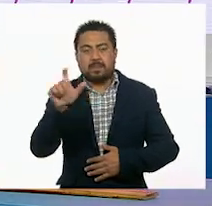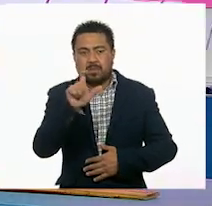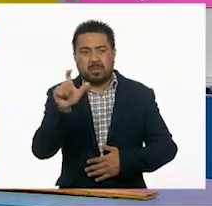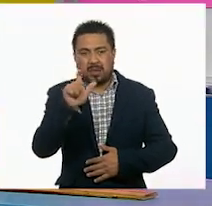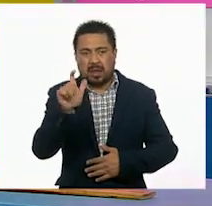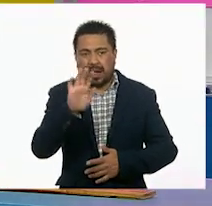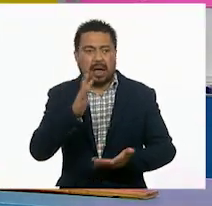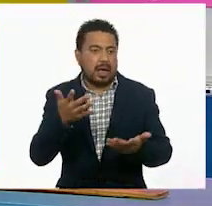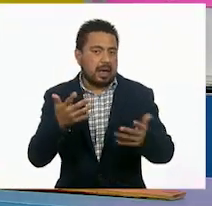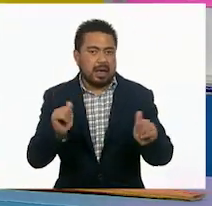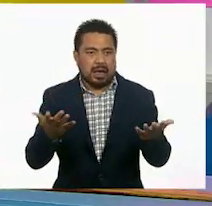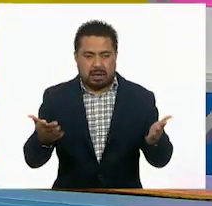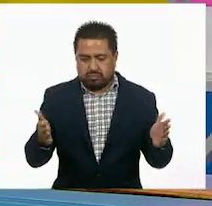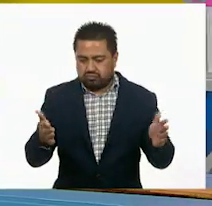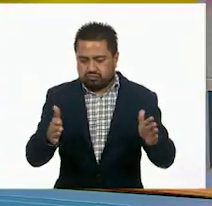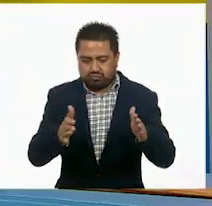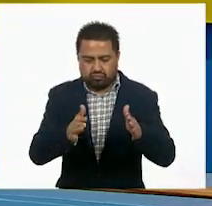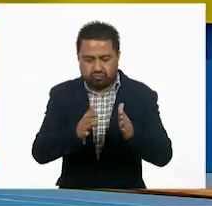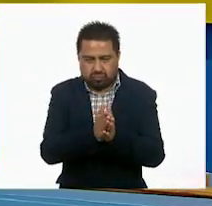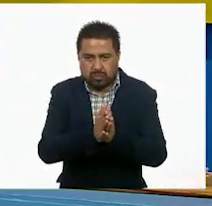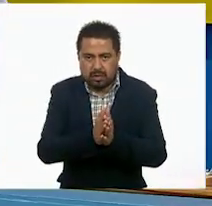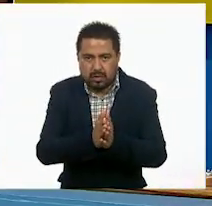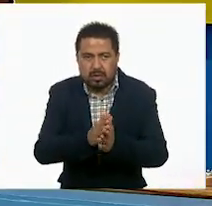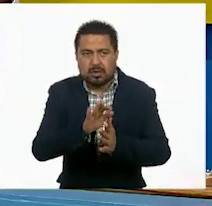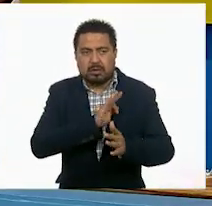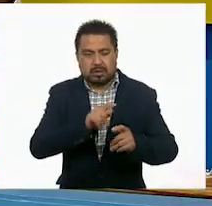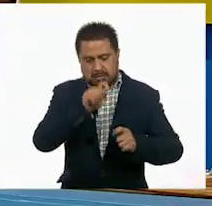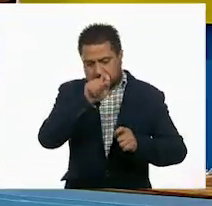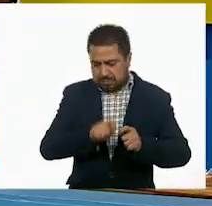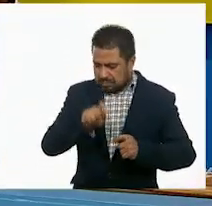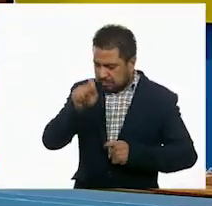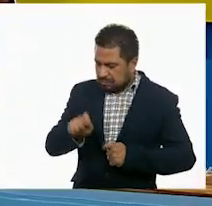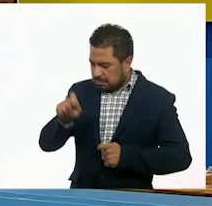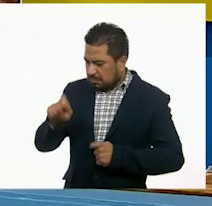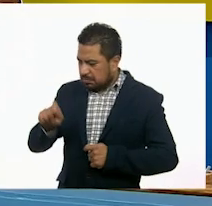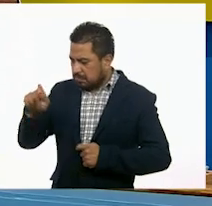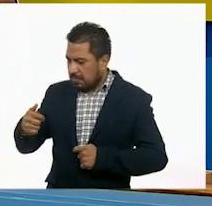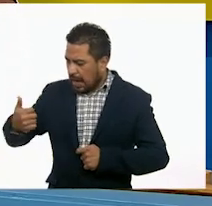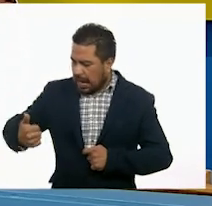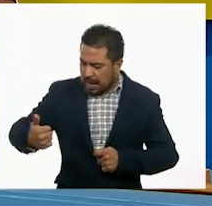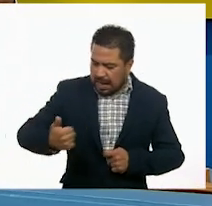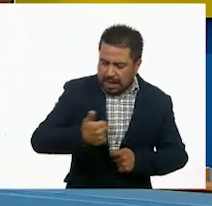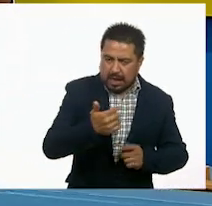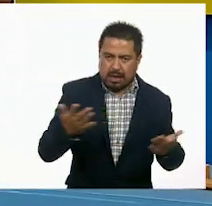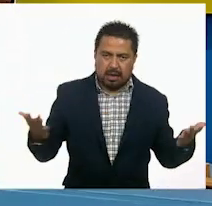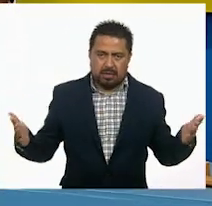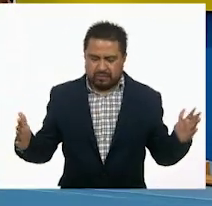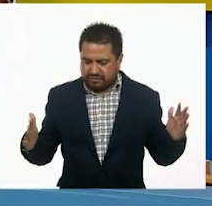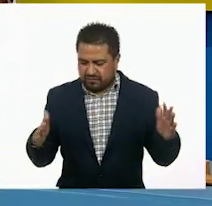ya la doblamos, marcaríamos cada doblez.